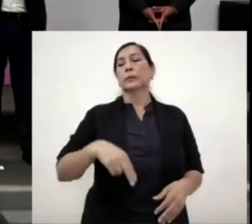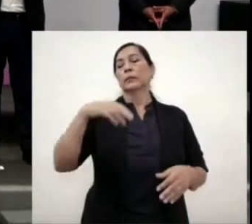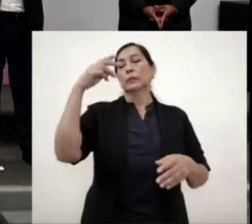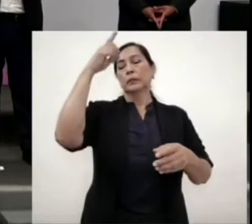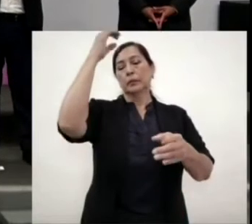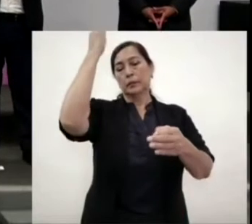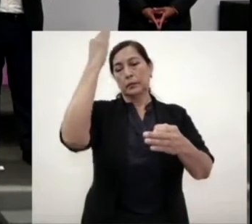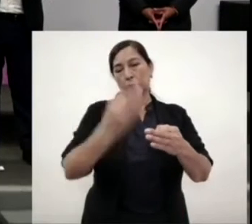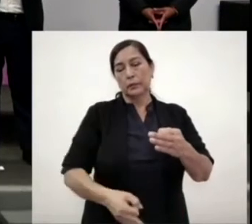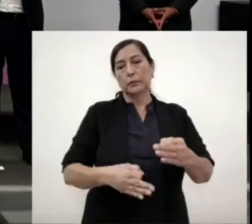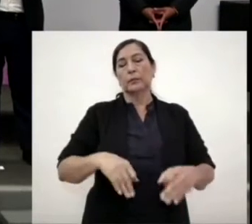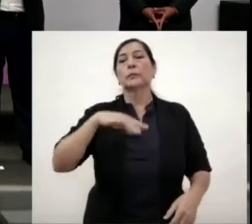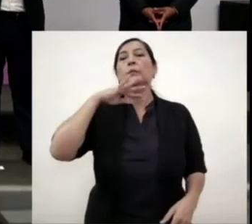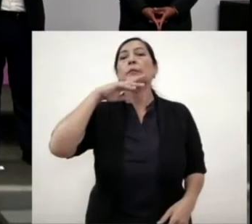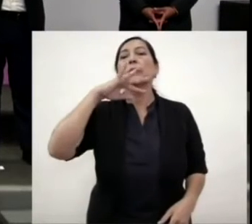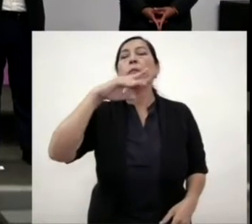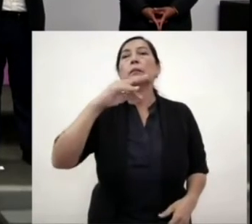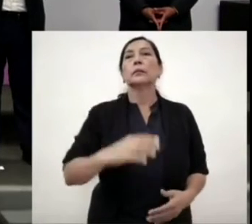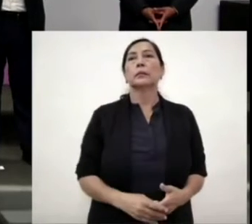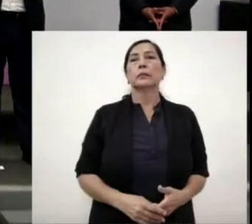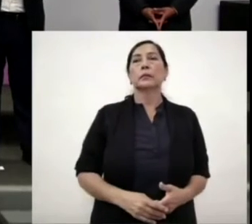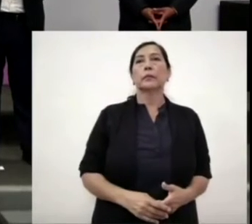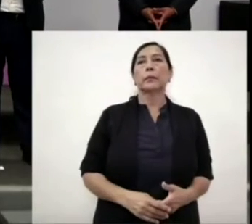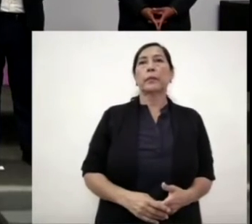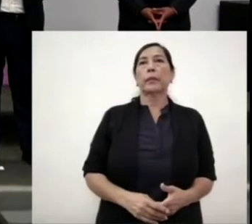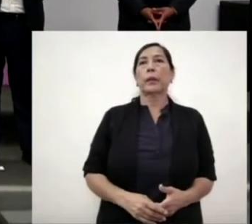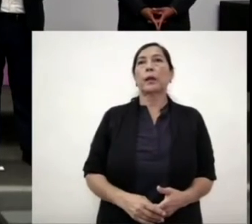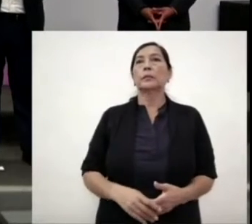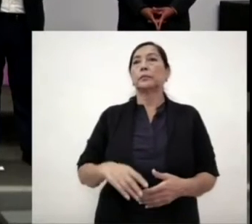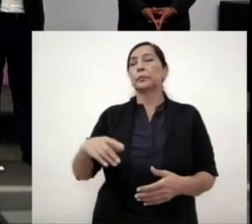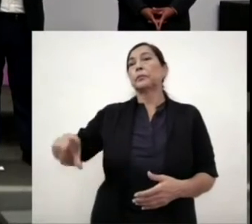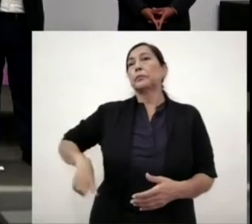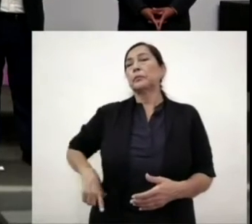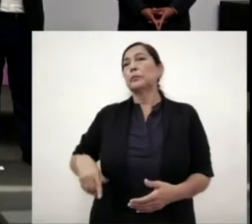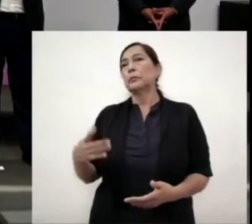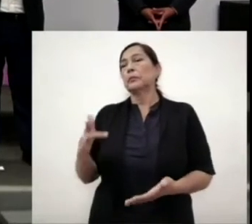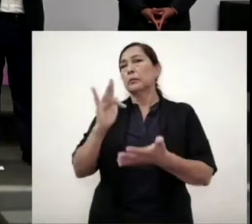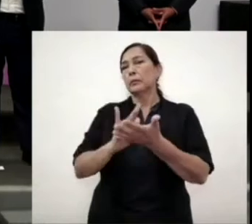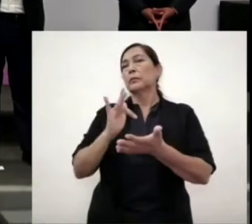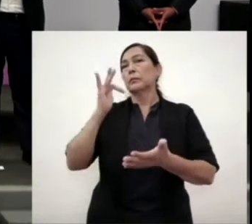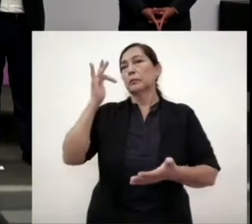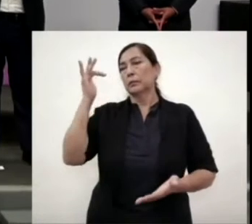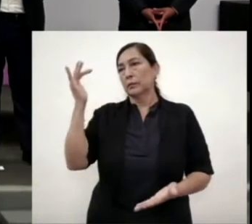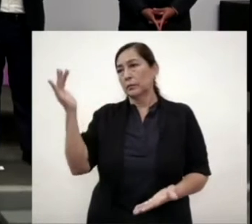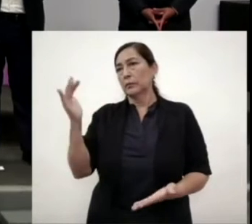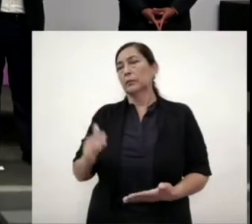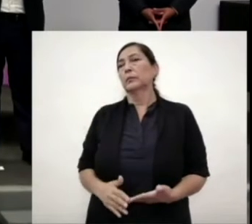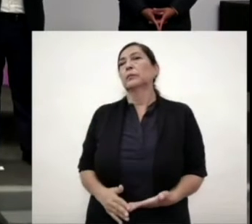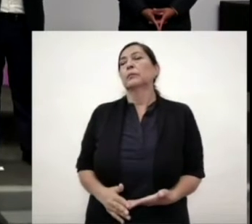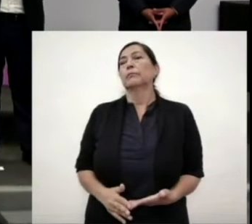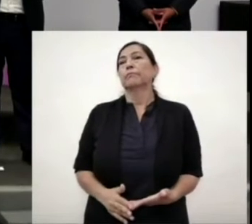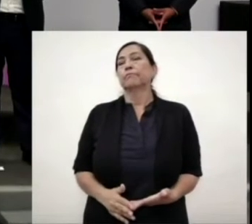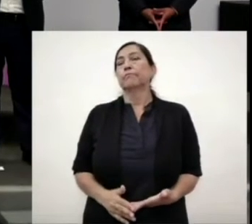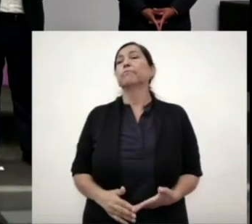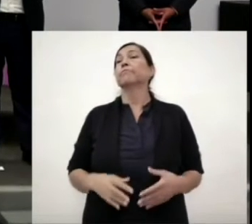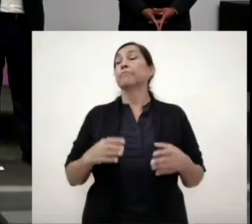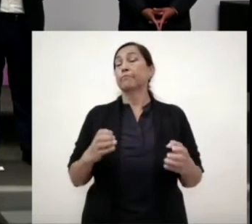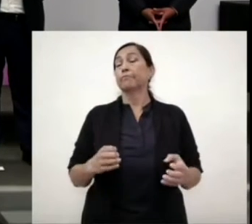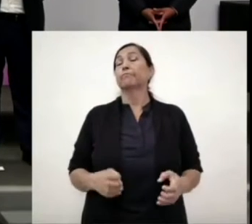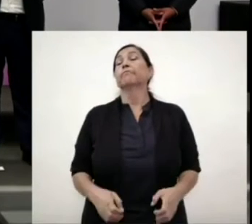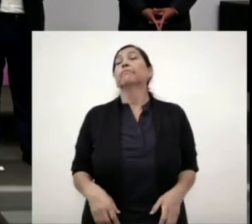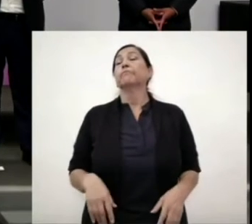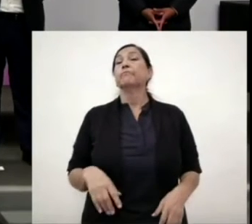Gracias. Estamos ocupados en el tema. Esto no es un tema de preocupaciones, es